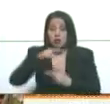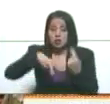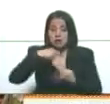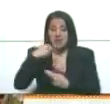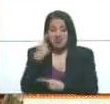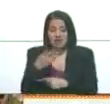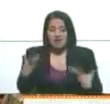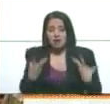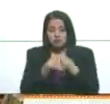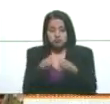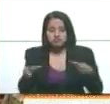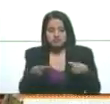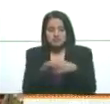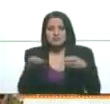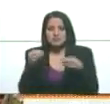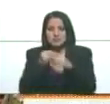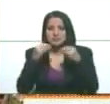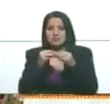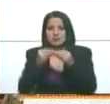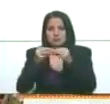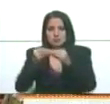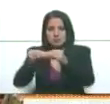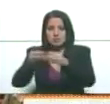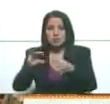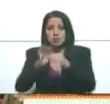unidas. Unidas, pues.